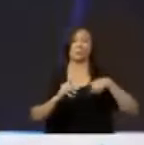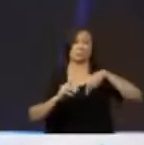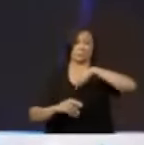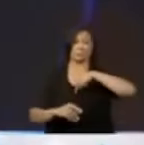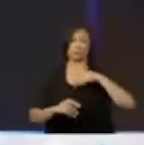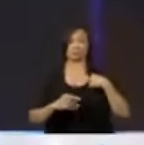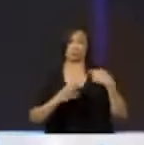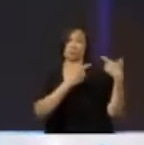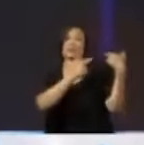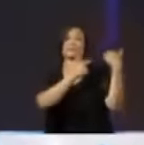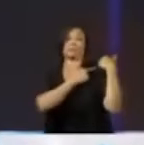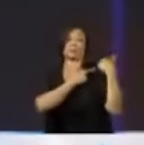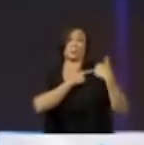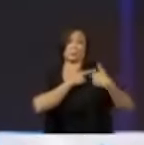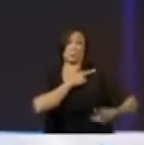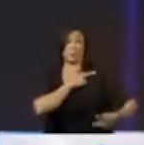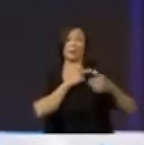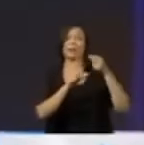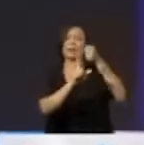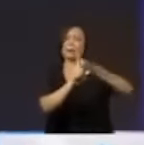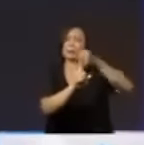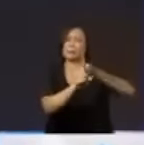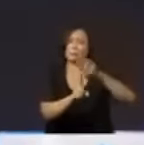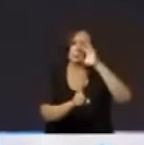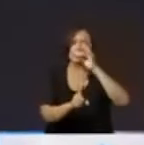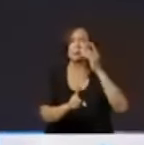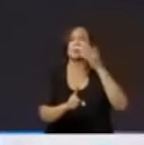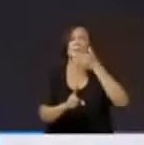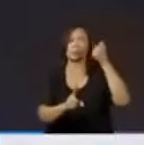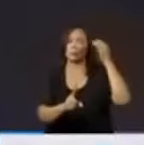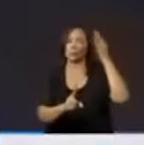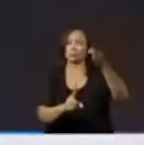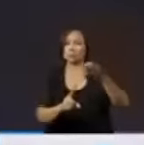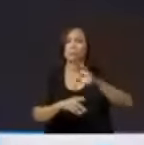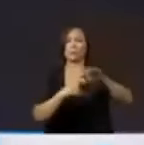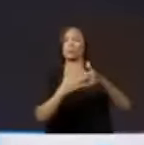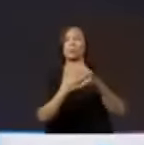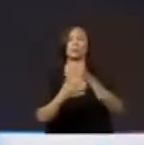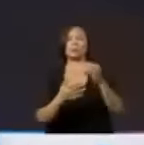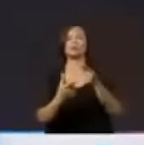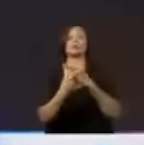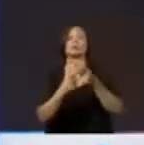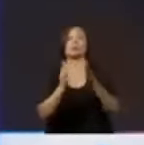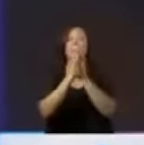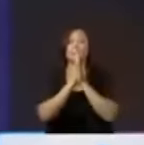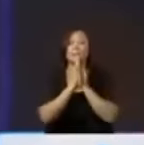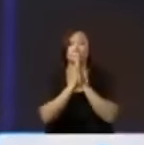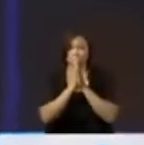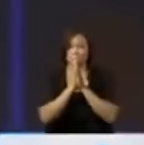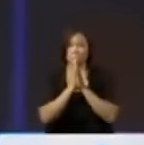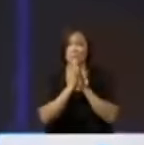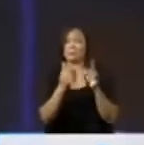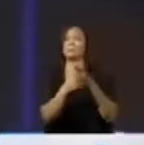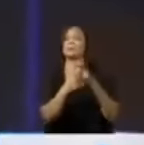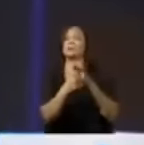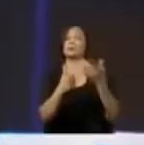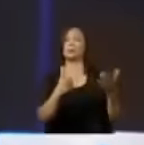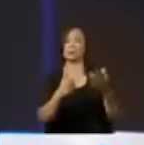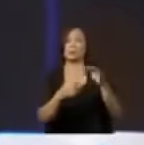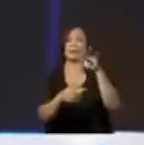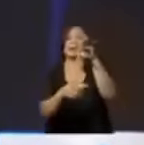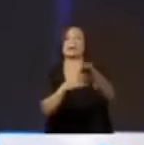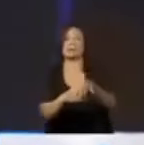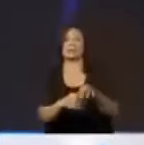estoy comprometido a luchar por este país, por un futuro seguro para todos. Por eso te pido y te digo primero que